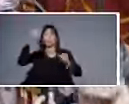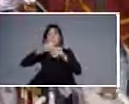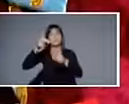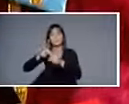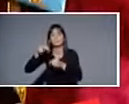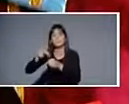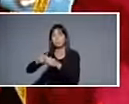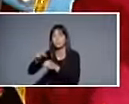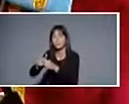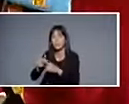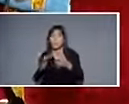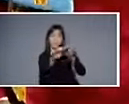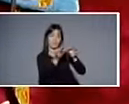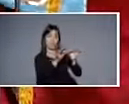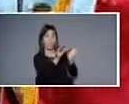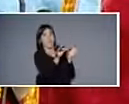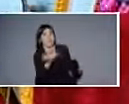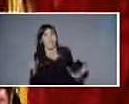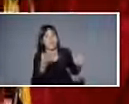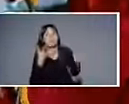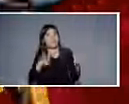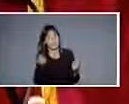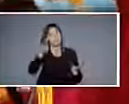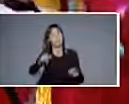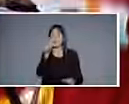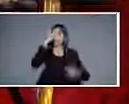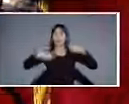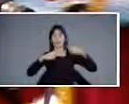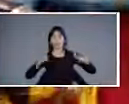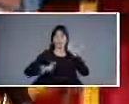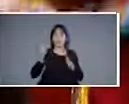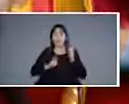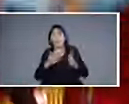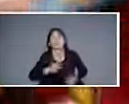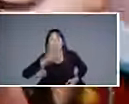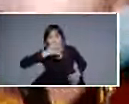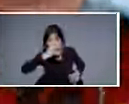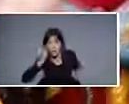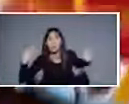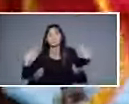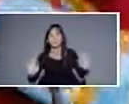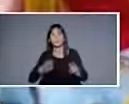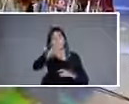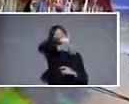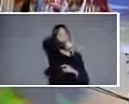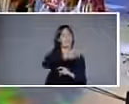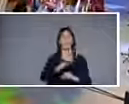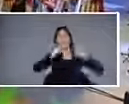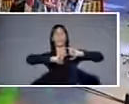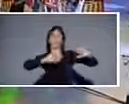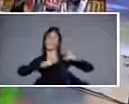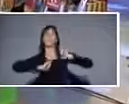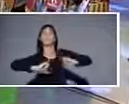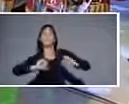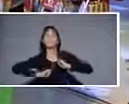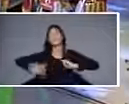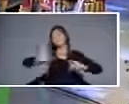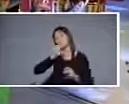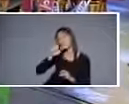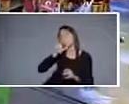Y el director de los chaquetas por si falta un tornillo. Bota lo que hay enfrente, se